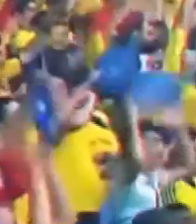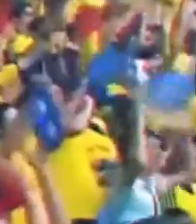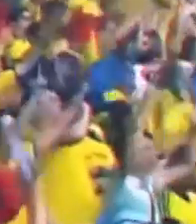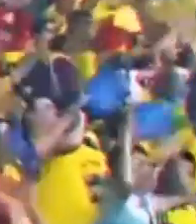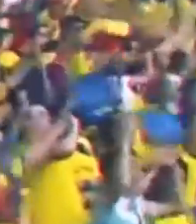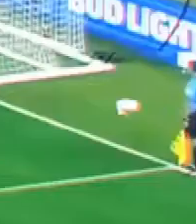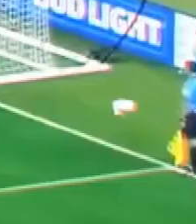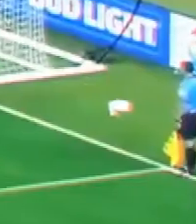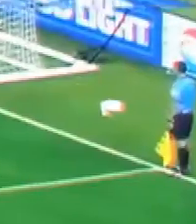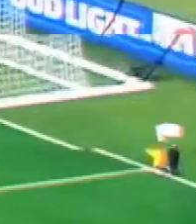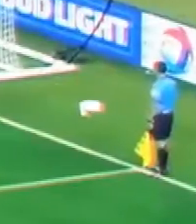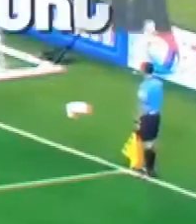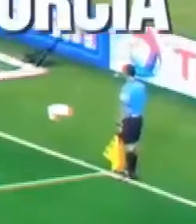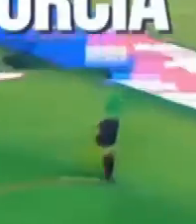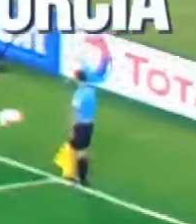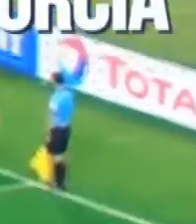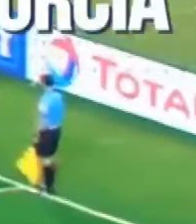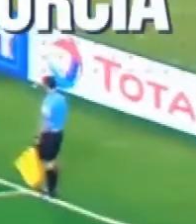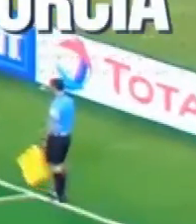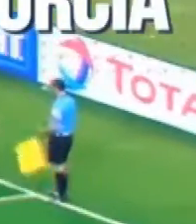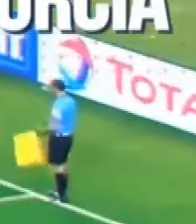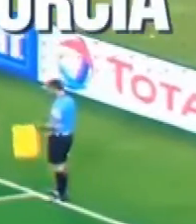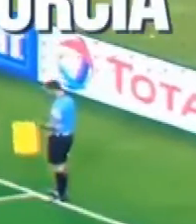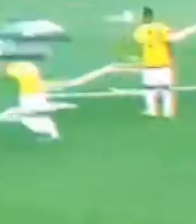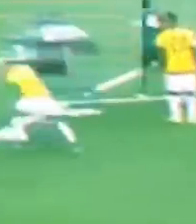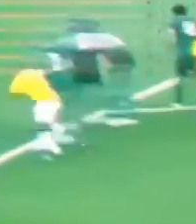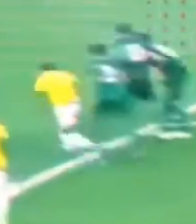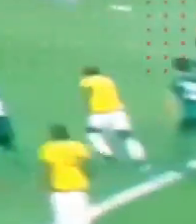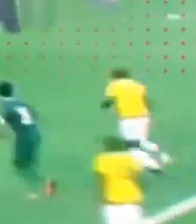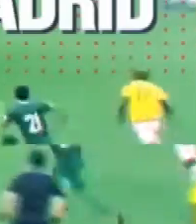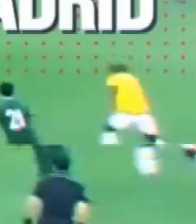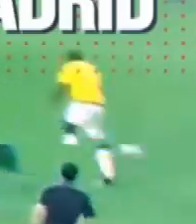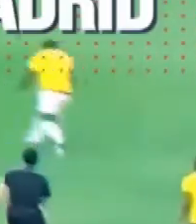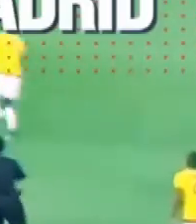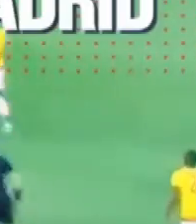partidos amistosos. Frente a España el 7 de junio en Murcia